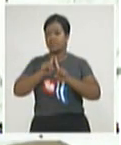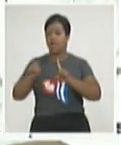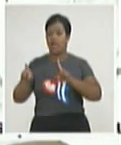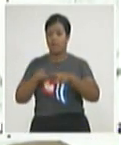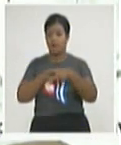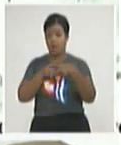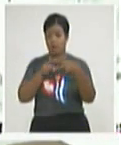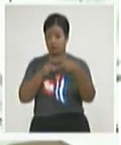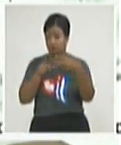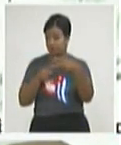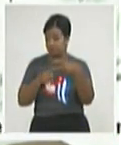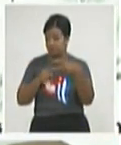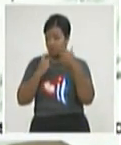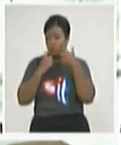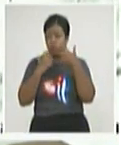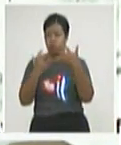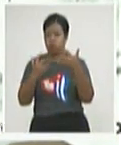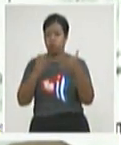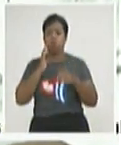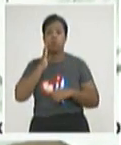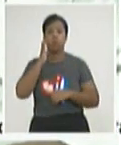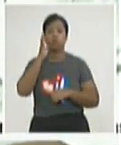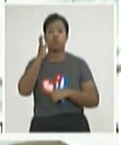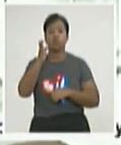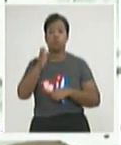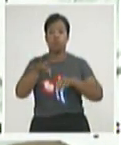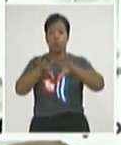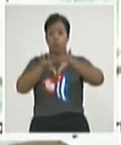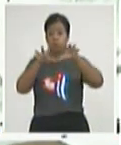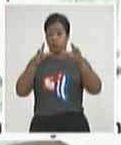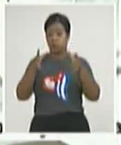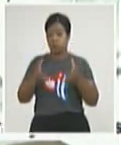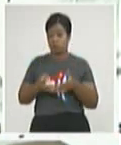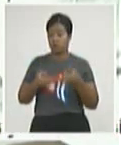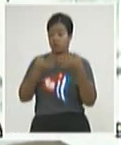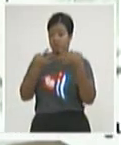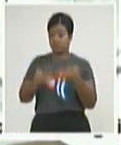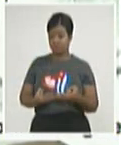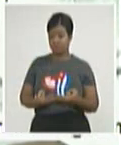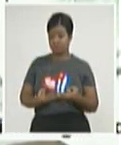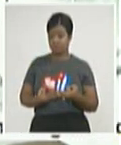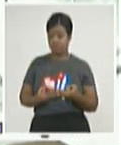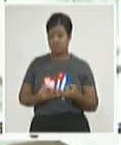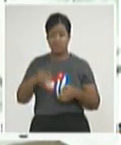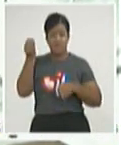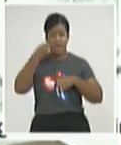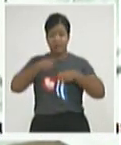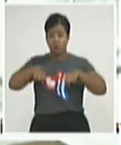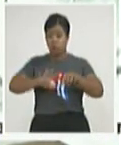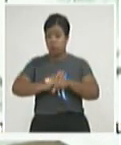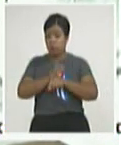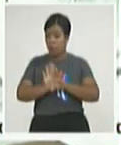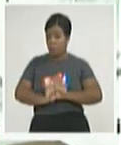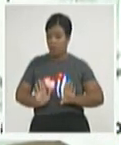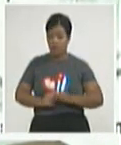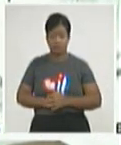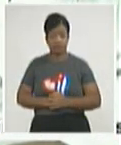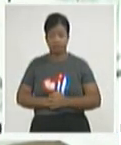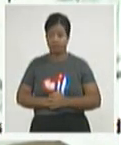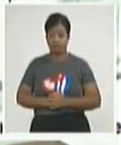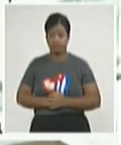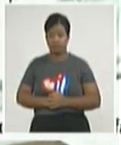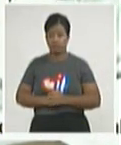sumamente importantes para el futuro de la humanidad. Realmente no es solo la situación presente, sino lo que ha representado